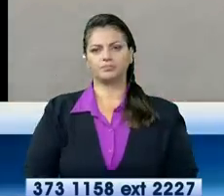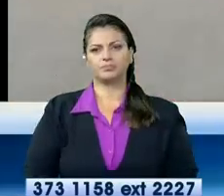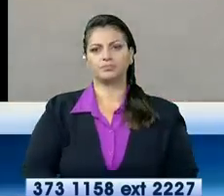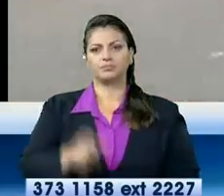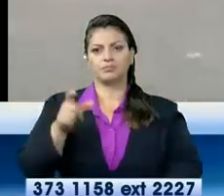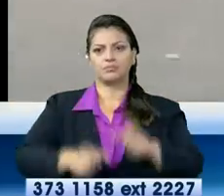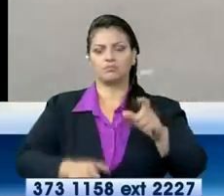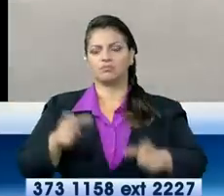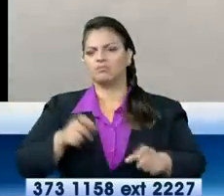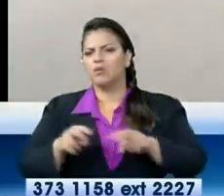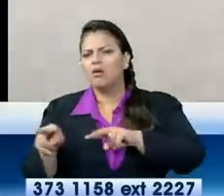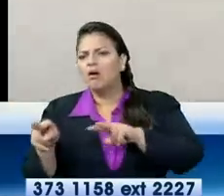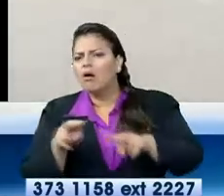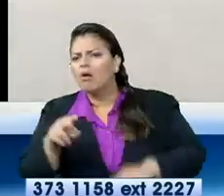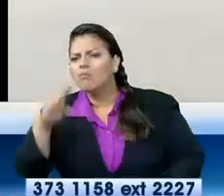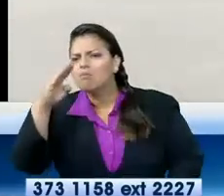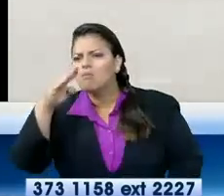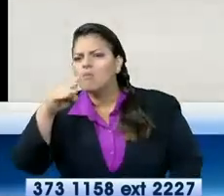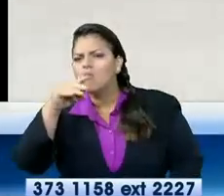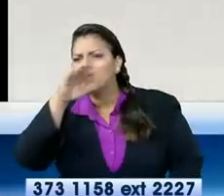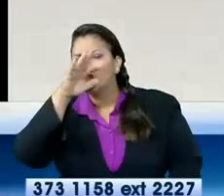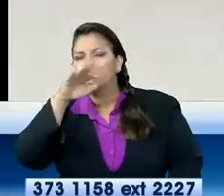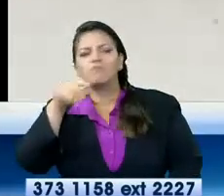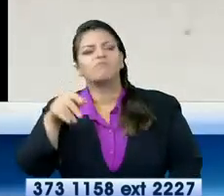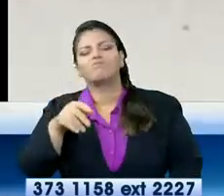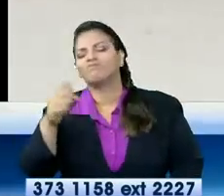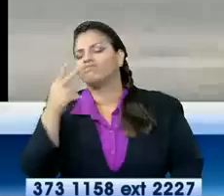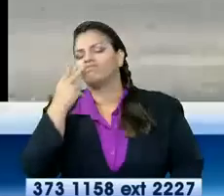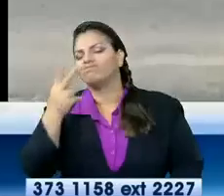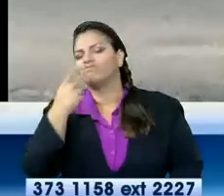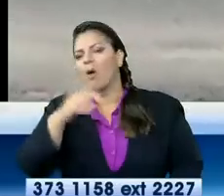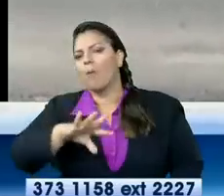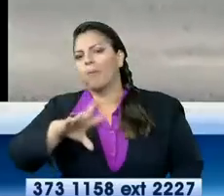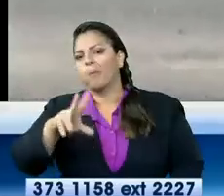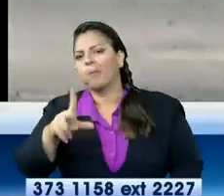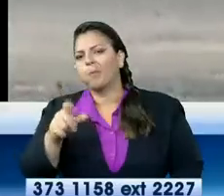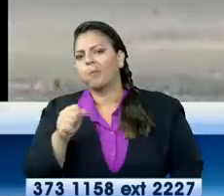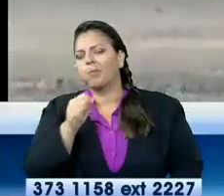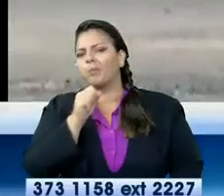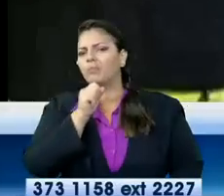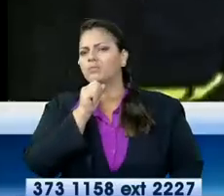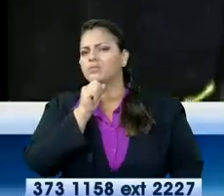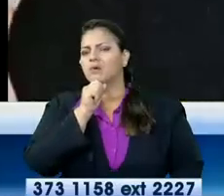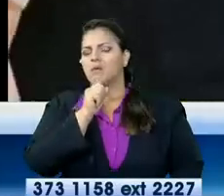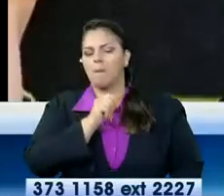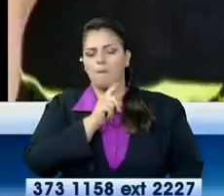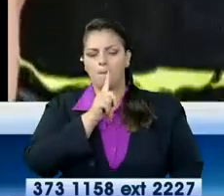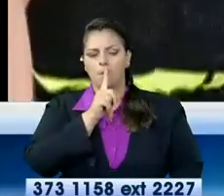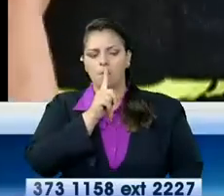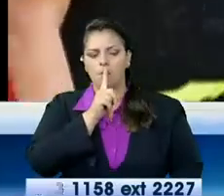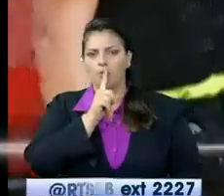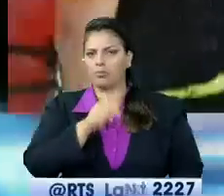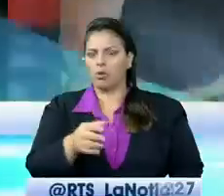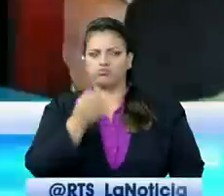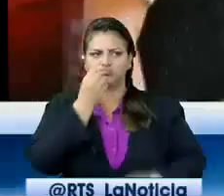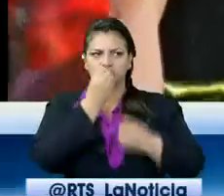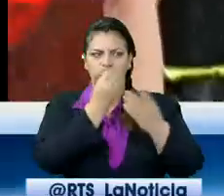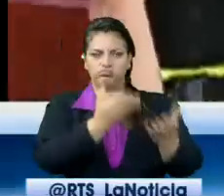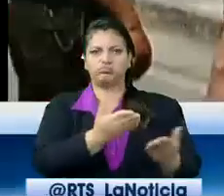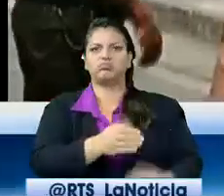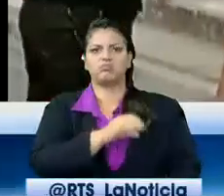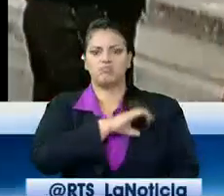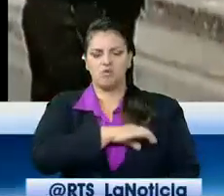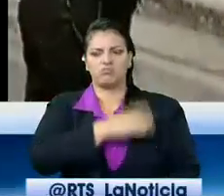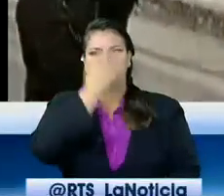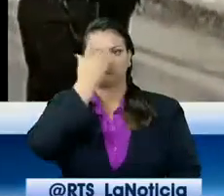presencia de extraños y situaciones anómalas, así como los uniformados, a mejorar sus estrategias para brindar